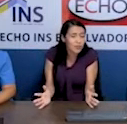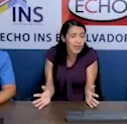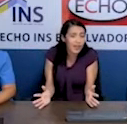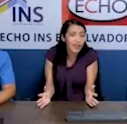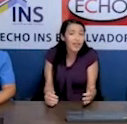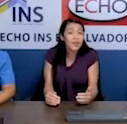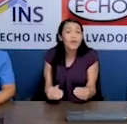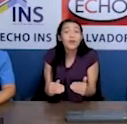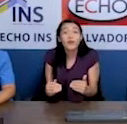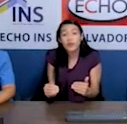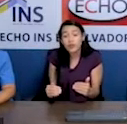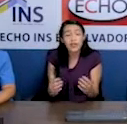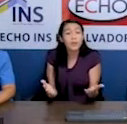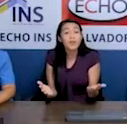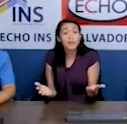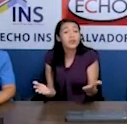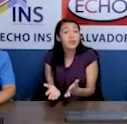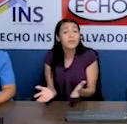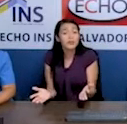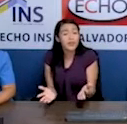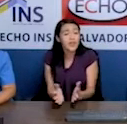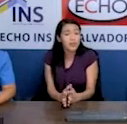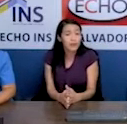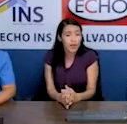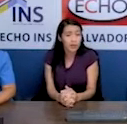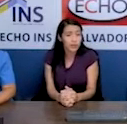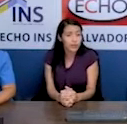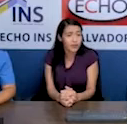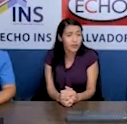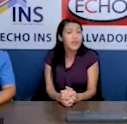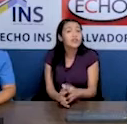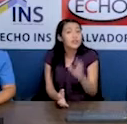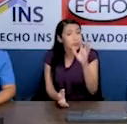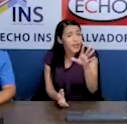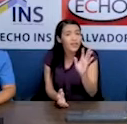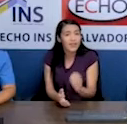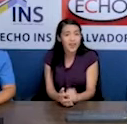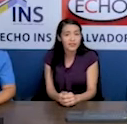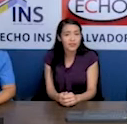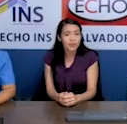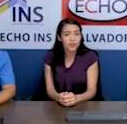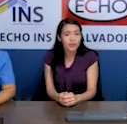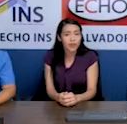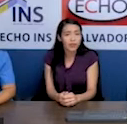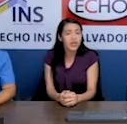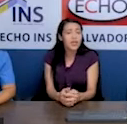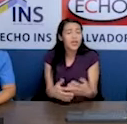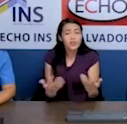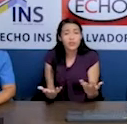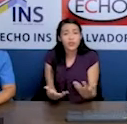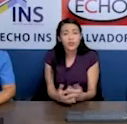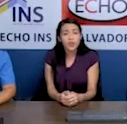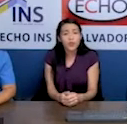que no esté... Pero los carbapenémicos disminuyen el umbral convulsivo, entonces pueden generar este tipo de